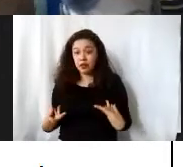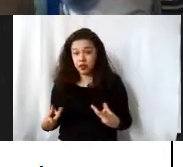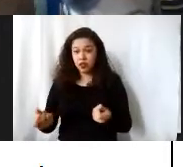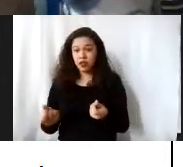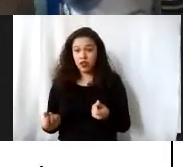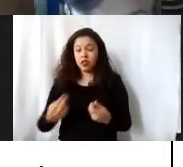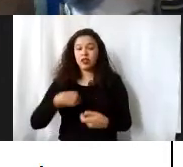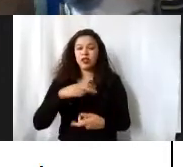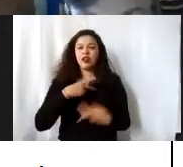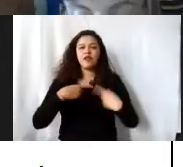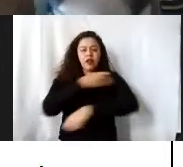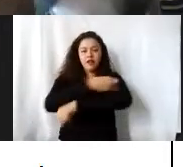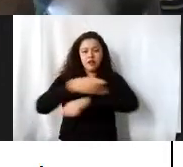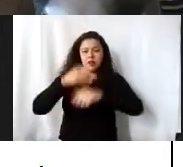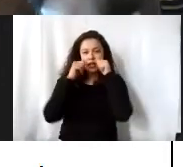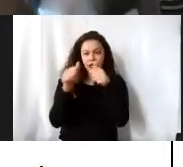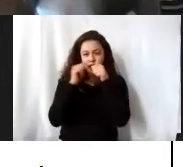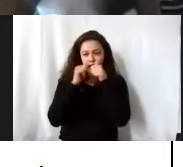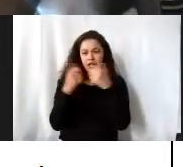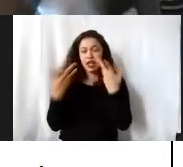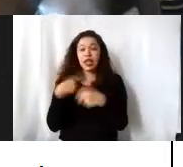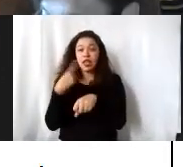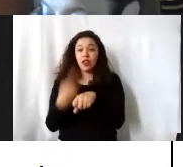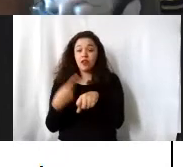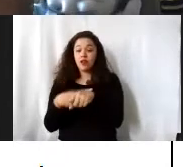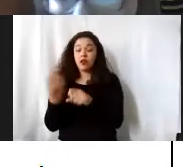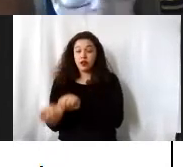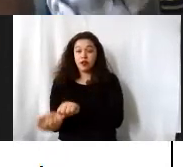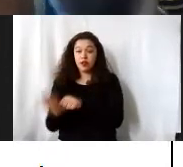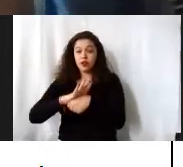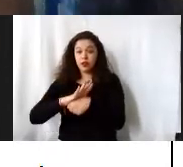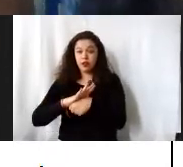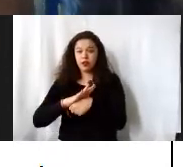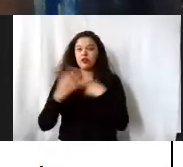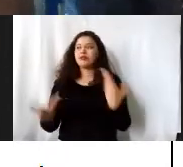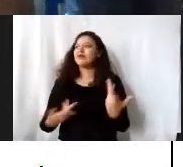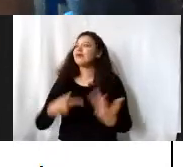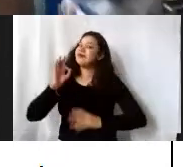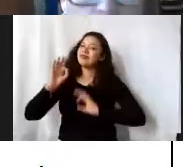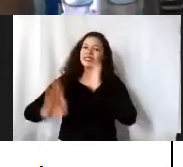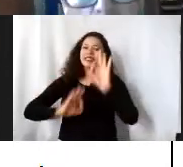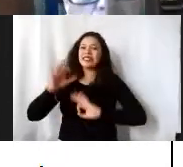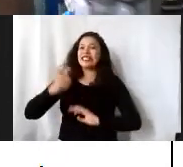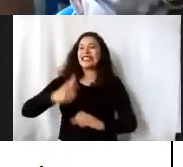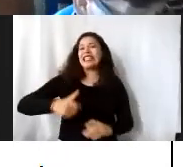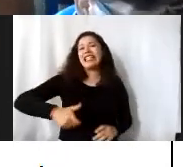varias familias que han estado enfermas de COVID y que el tratamiento ha sido carísimo.